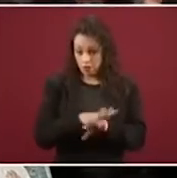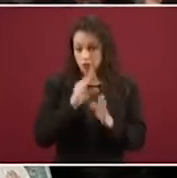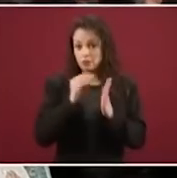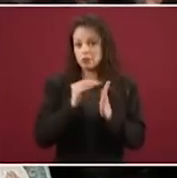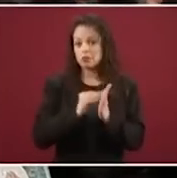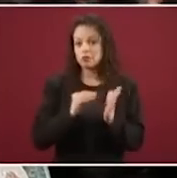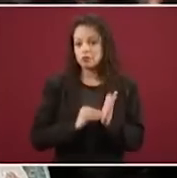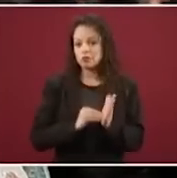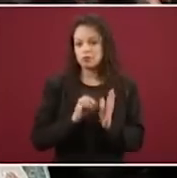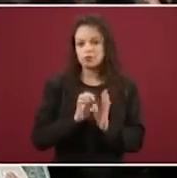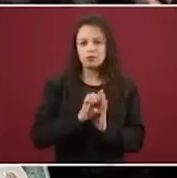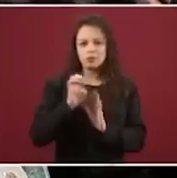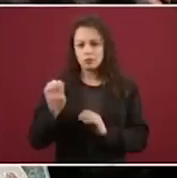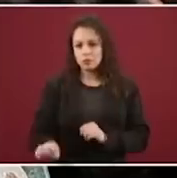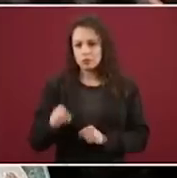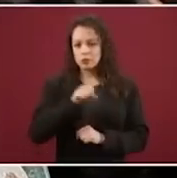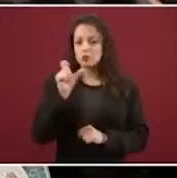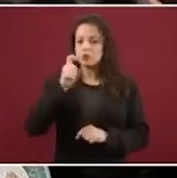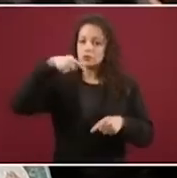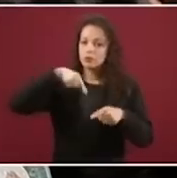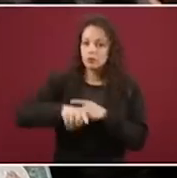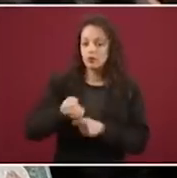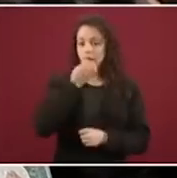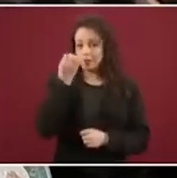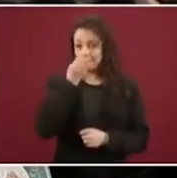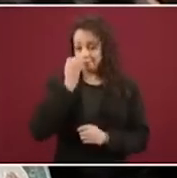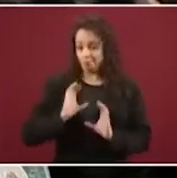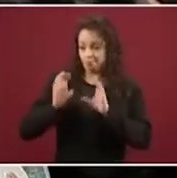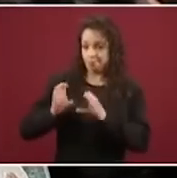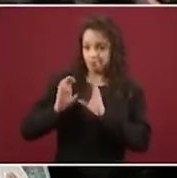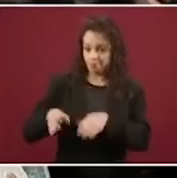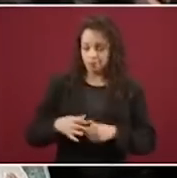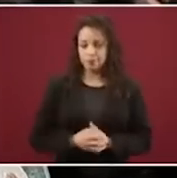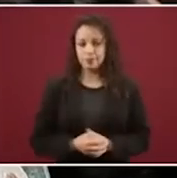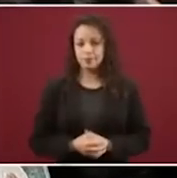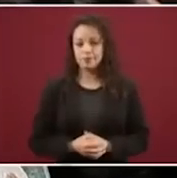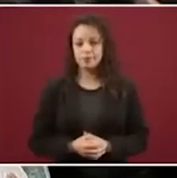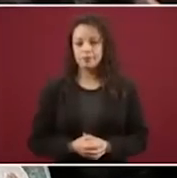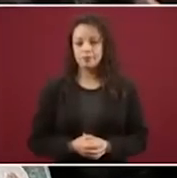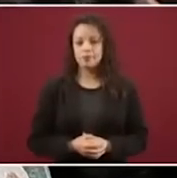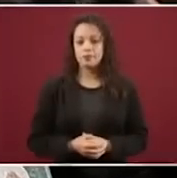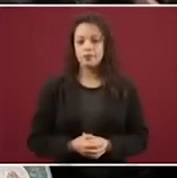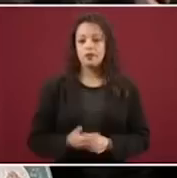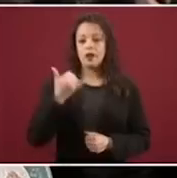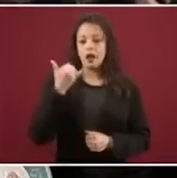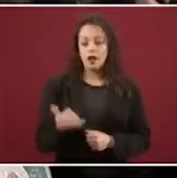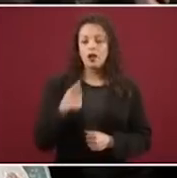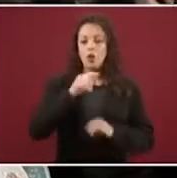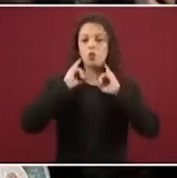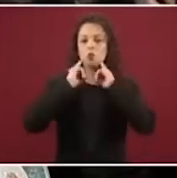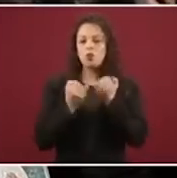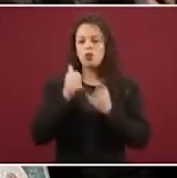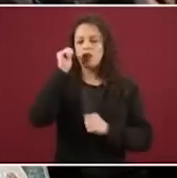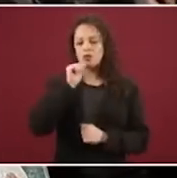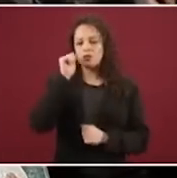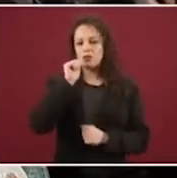ejemplo, el inicio del ciclo escolar y la parte de los consejos técnicos, que siempre es una fecha muy